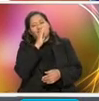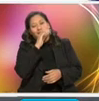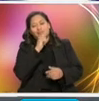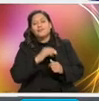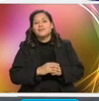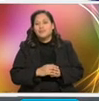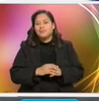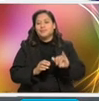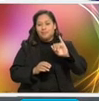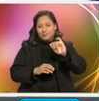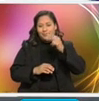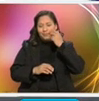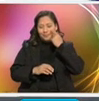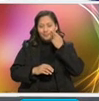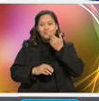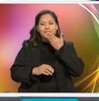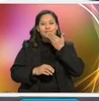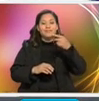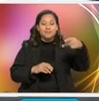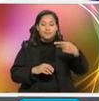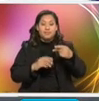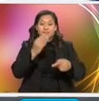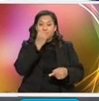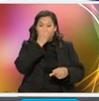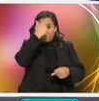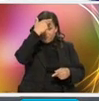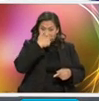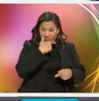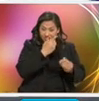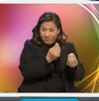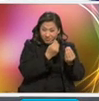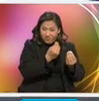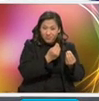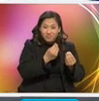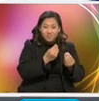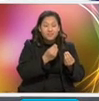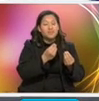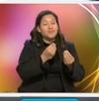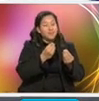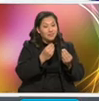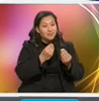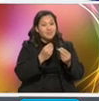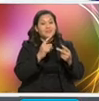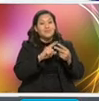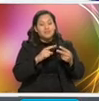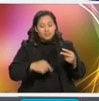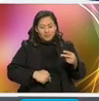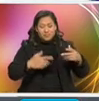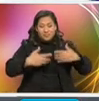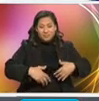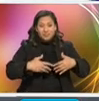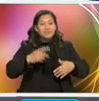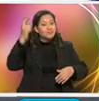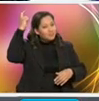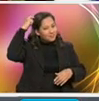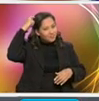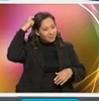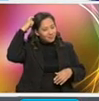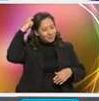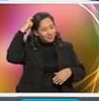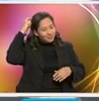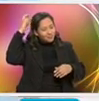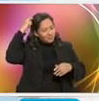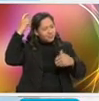si comemos mucho en la noche, lo que vamos a hacer es que trabajemos dos cosas, que es la digestión y tu cerebro.